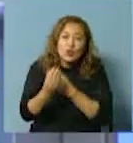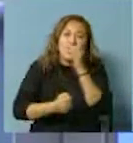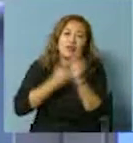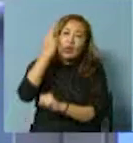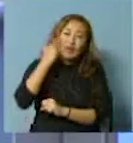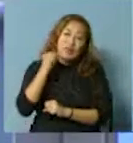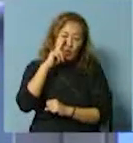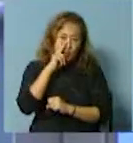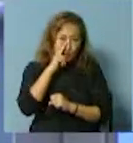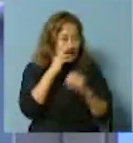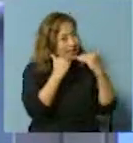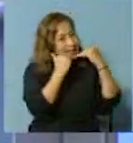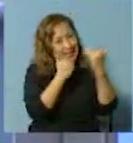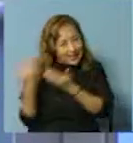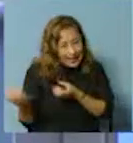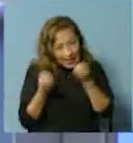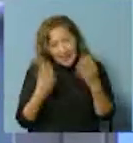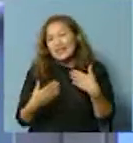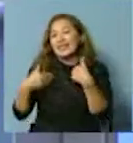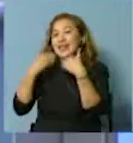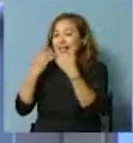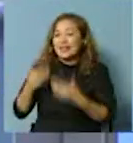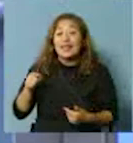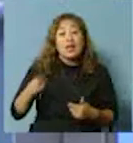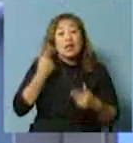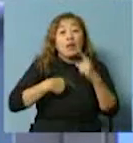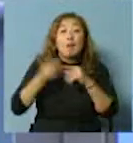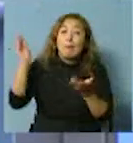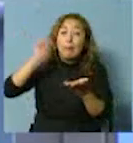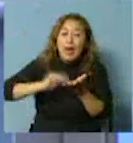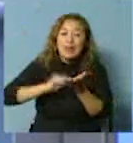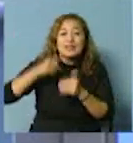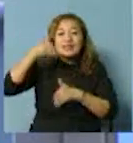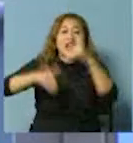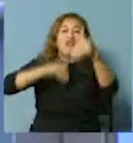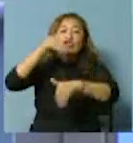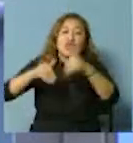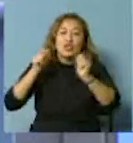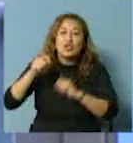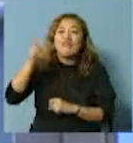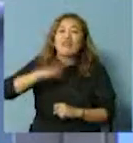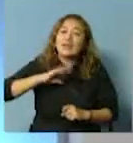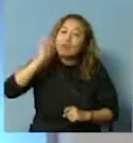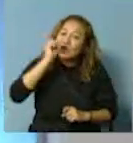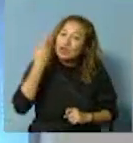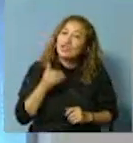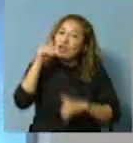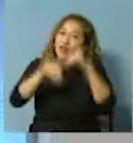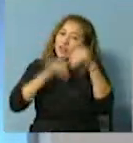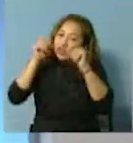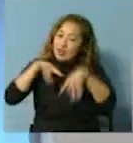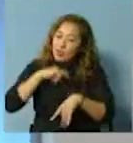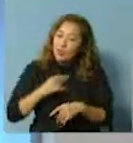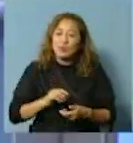bien muchas gracias claudia nadie va a votar todos los días seguramente con algo de las elecciones que ya estamos muy cerca de la dirección de provincial